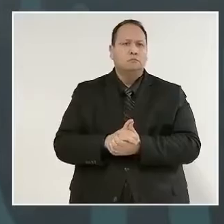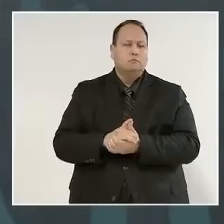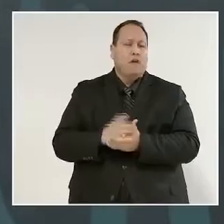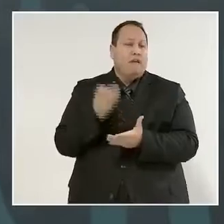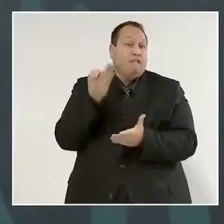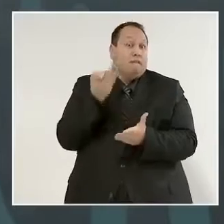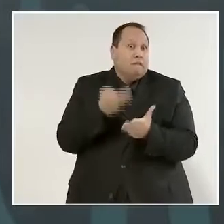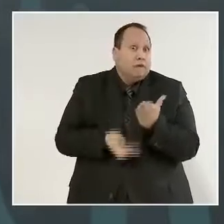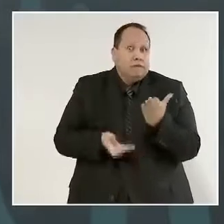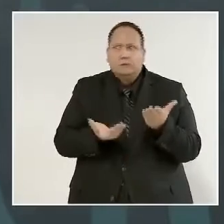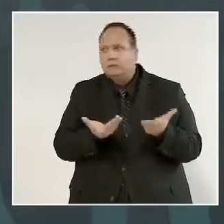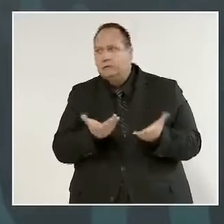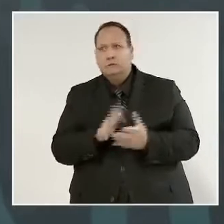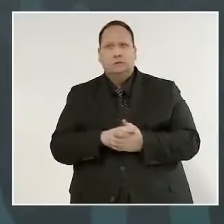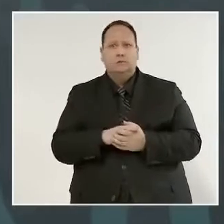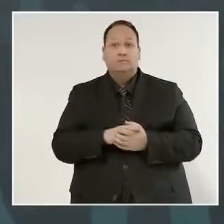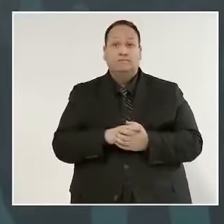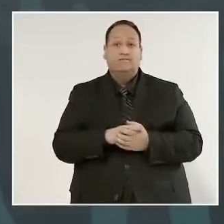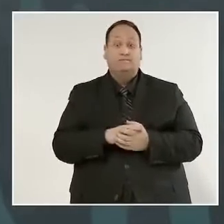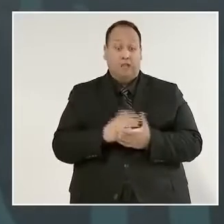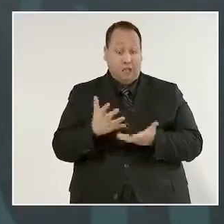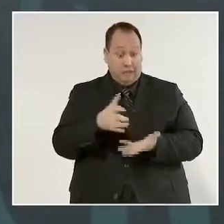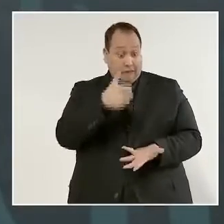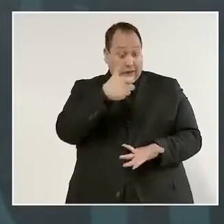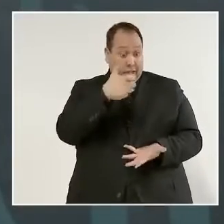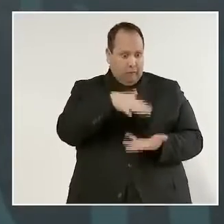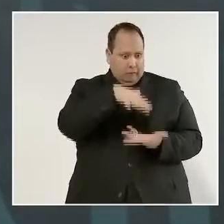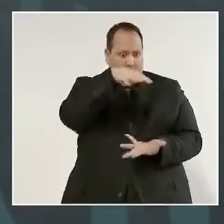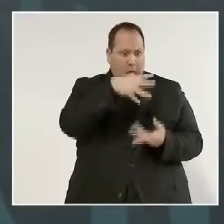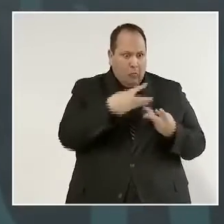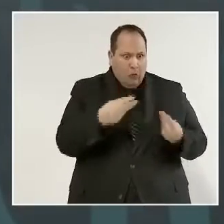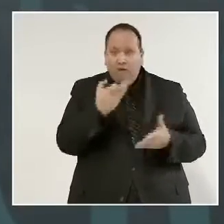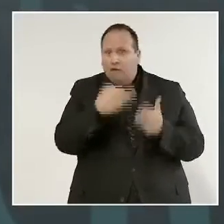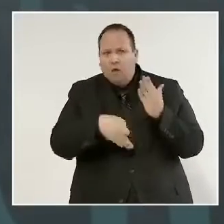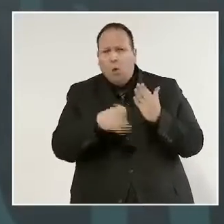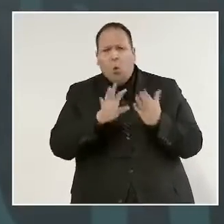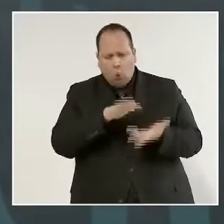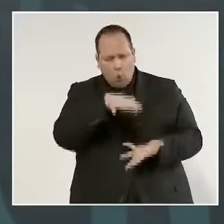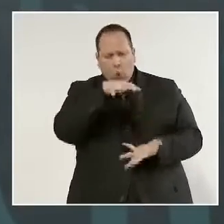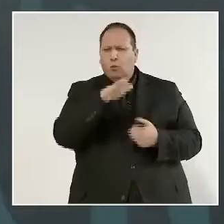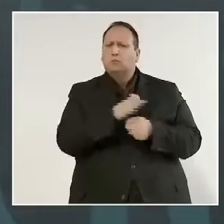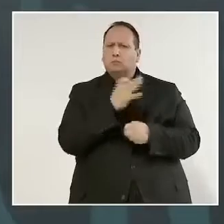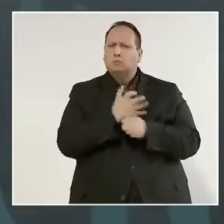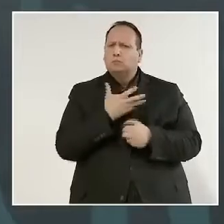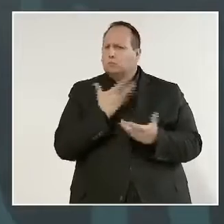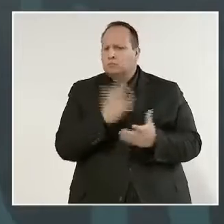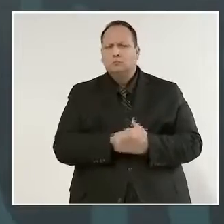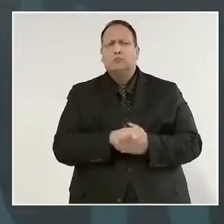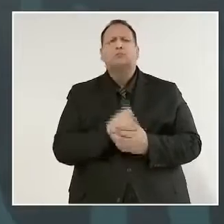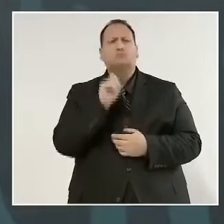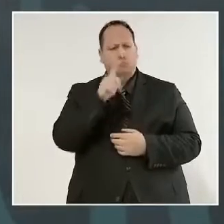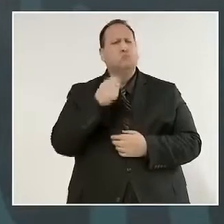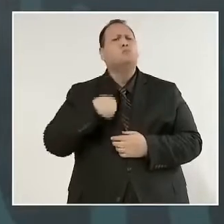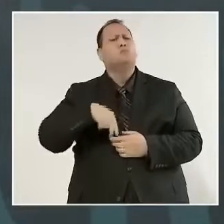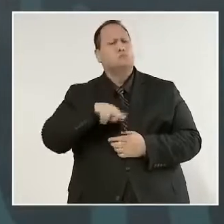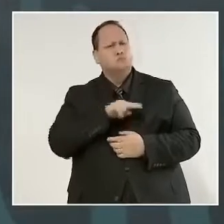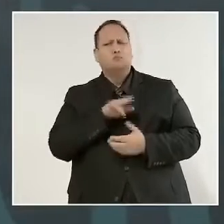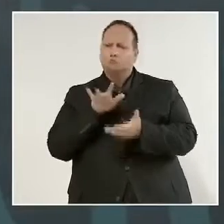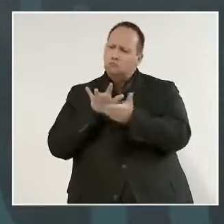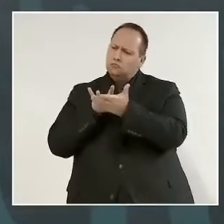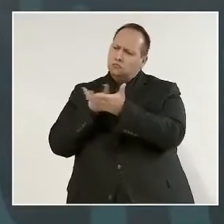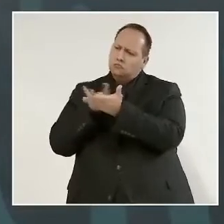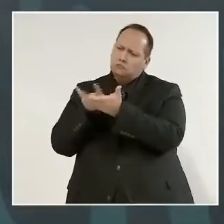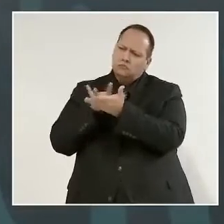faltar los recursos y vamos a seguir